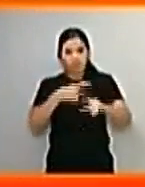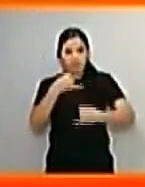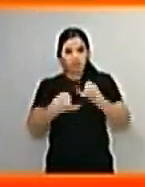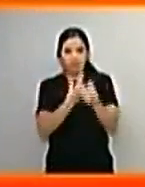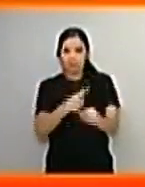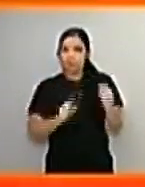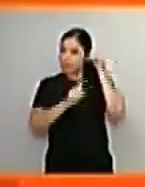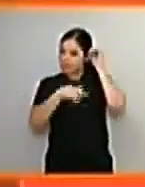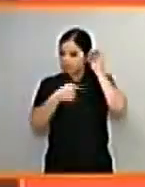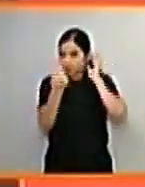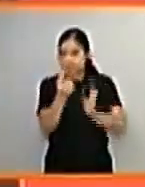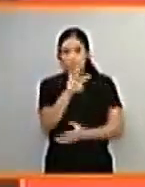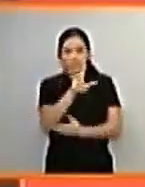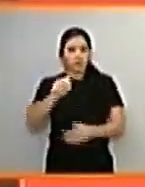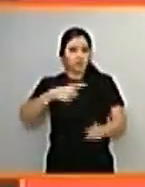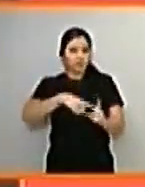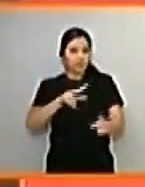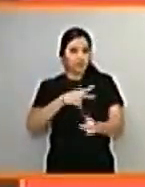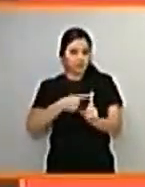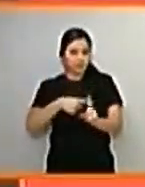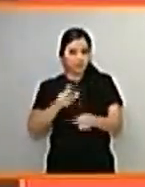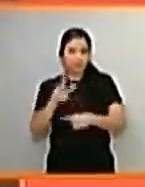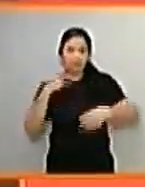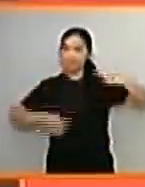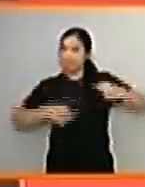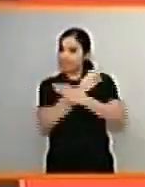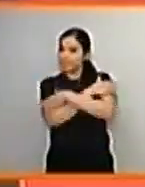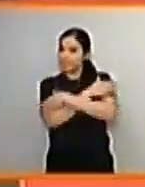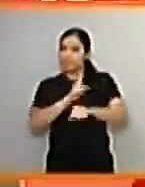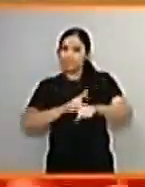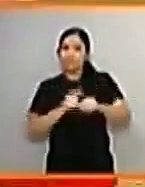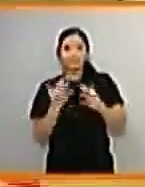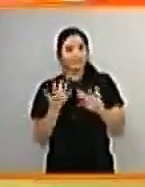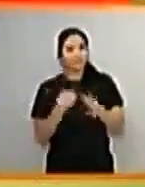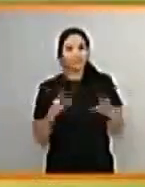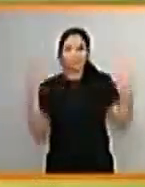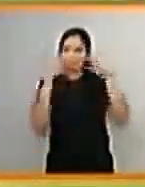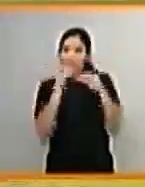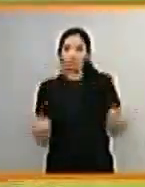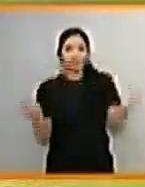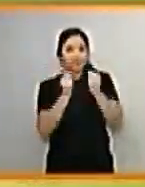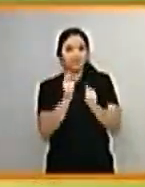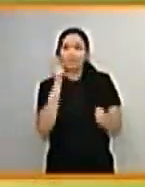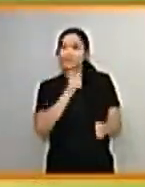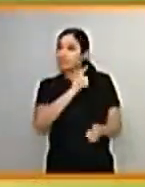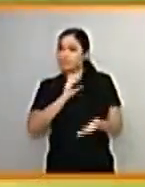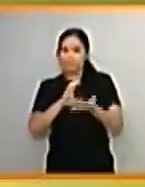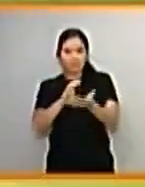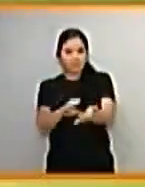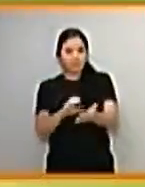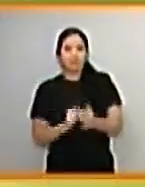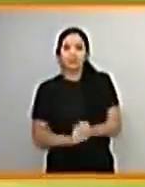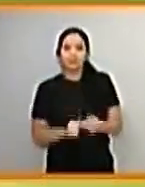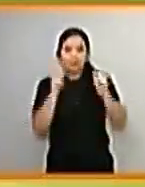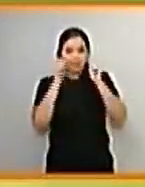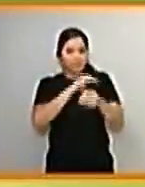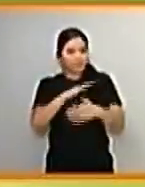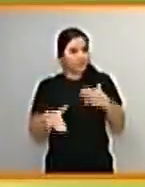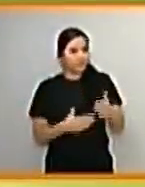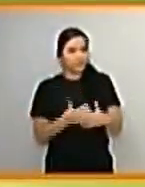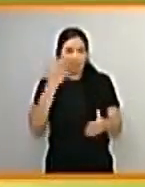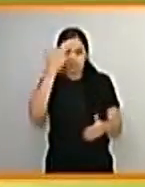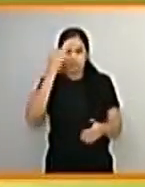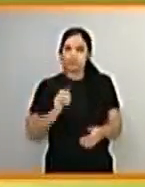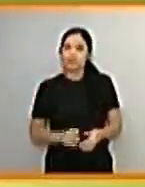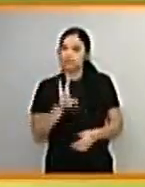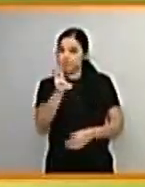más 3. Muchísimas felicidades. Ha llegado el momento más esperado de la noche junto a nuestro Loto Super Premio. Atentos porque conoceremos los